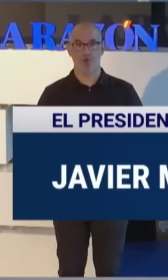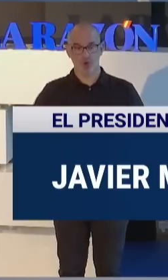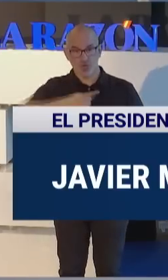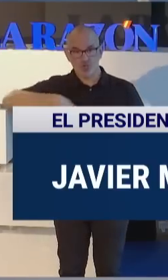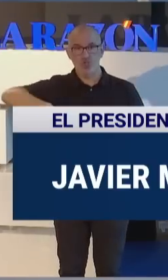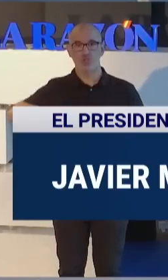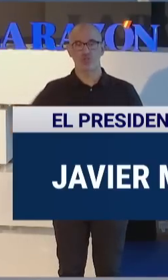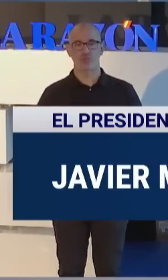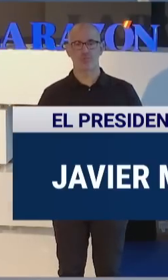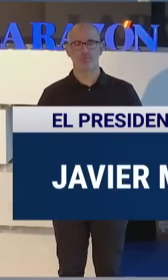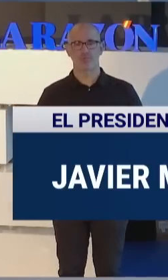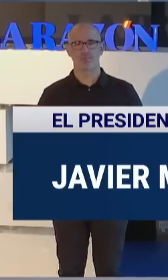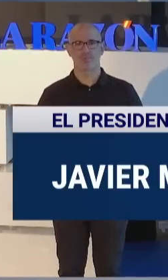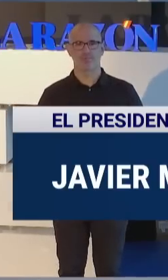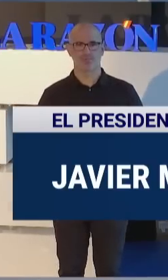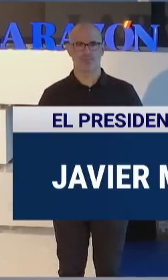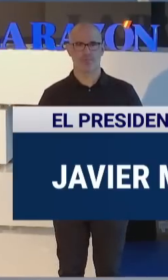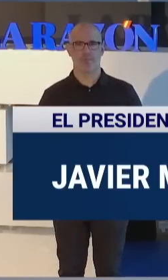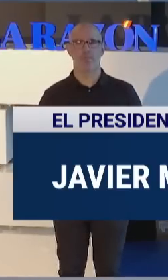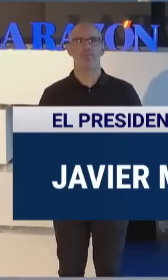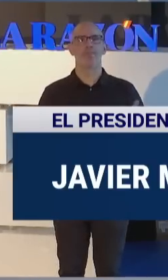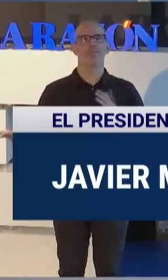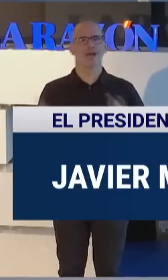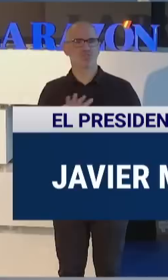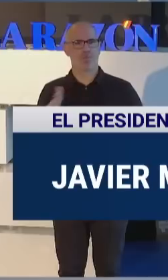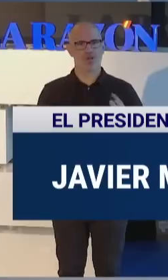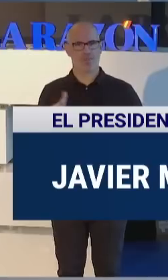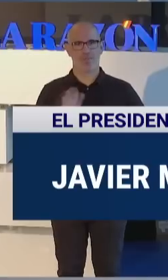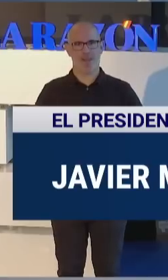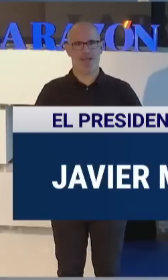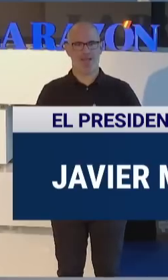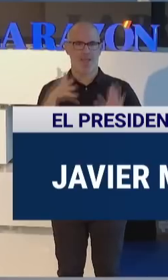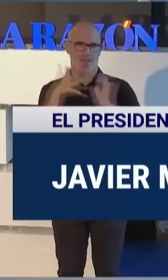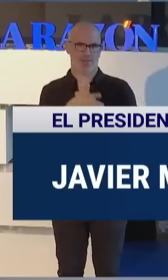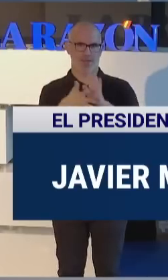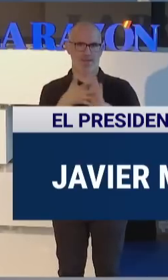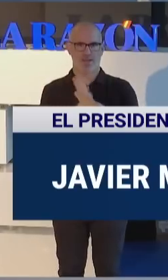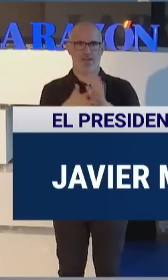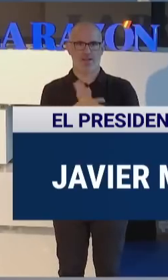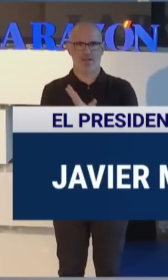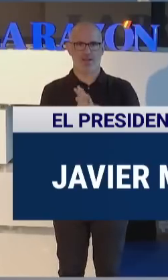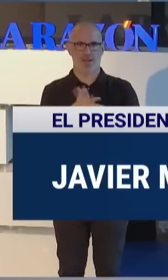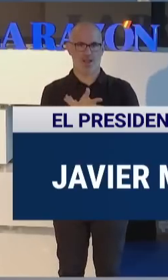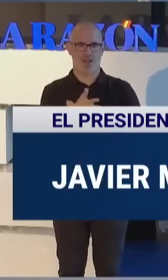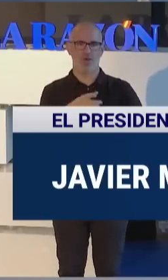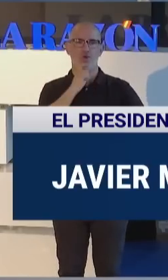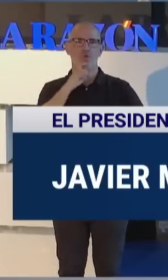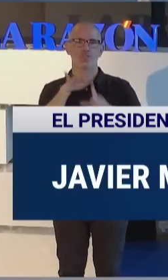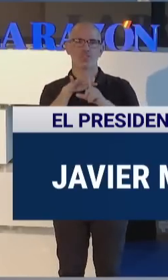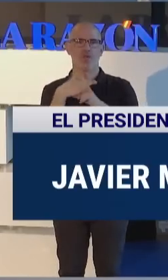Nosotros, digo, para más o menos tener la idea de la herencia que recibimos en el Banco